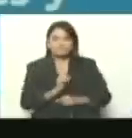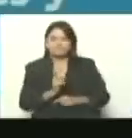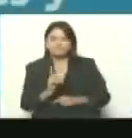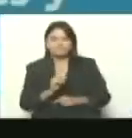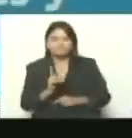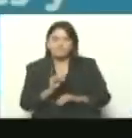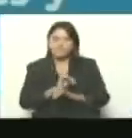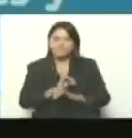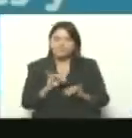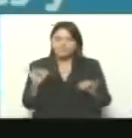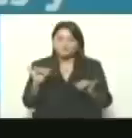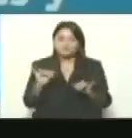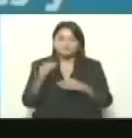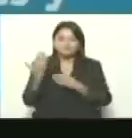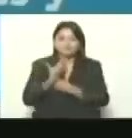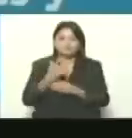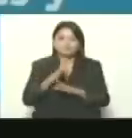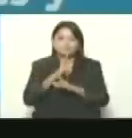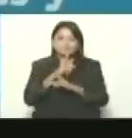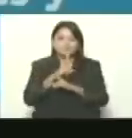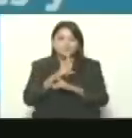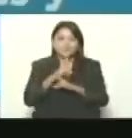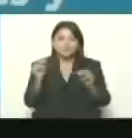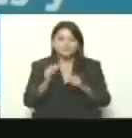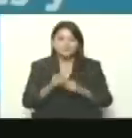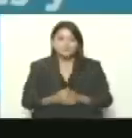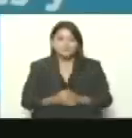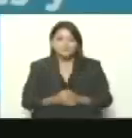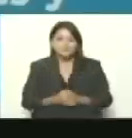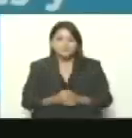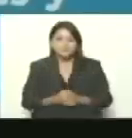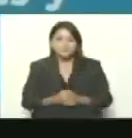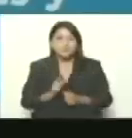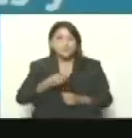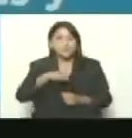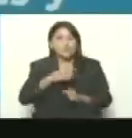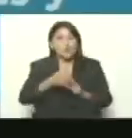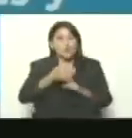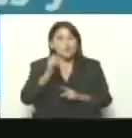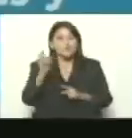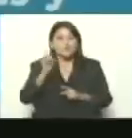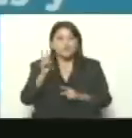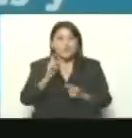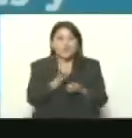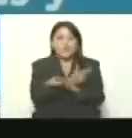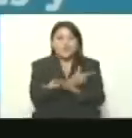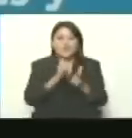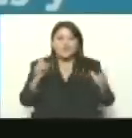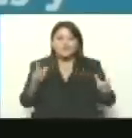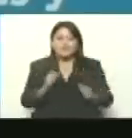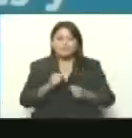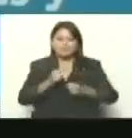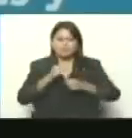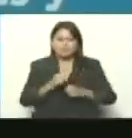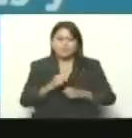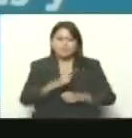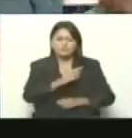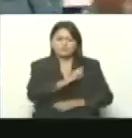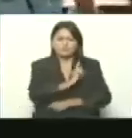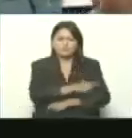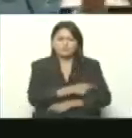ya de sanciones. Nos las tenemos que sacar de encima y construir un país totalmente libre, fuerte y próspero en lo